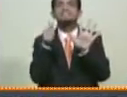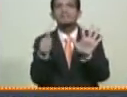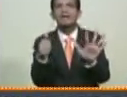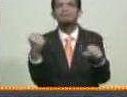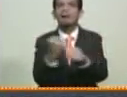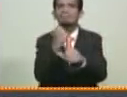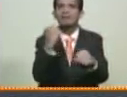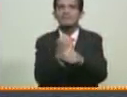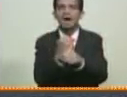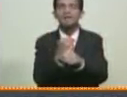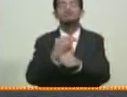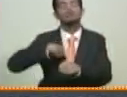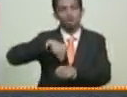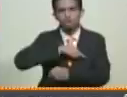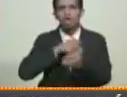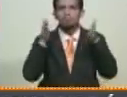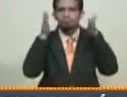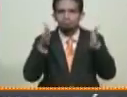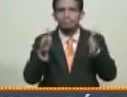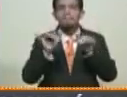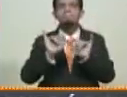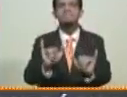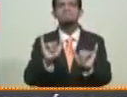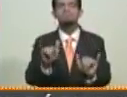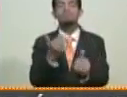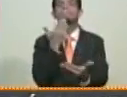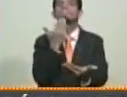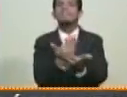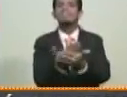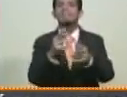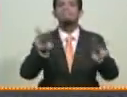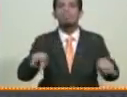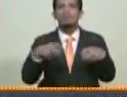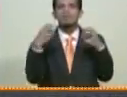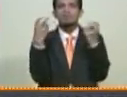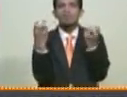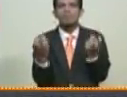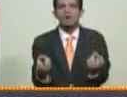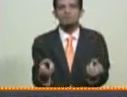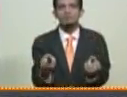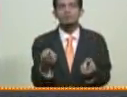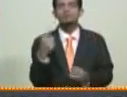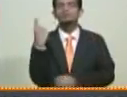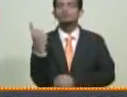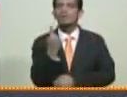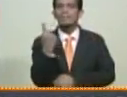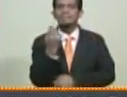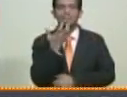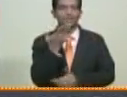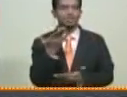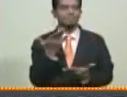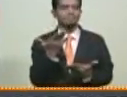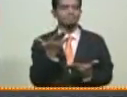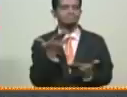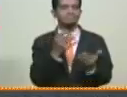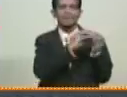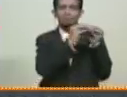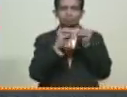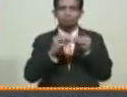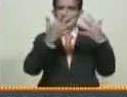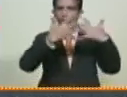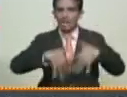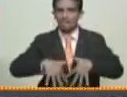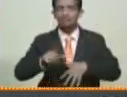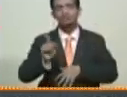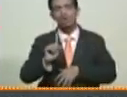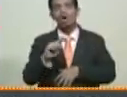enmarcamos y claro que pedimos la renovación no solo de las estructuras sino de la esperanza de